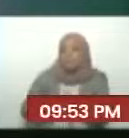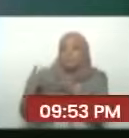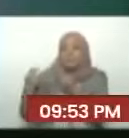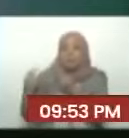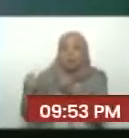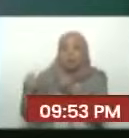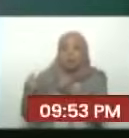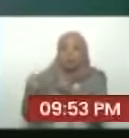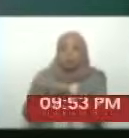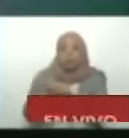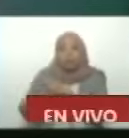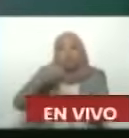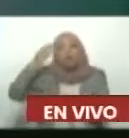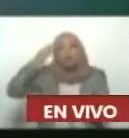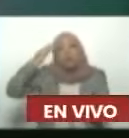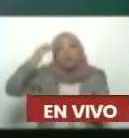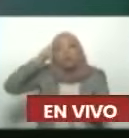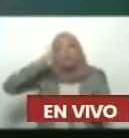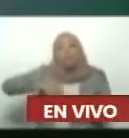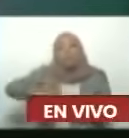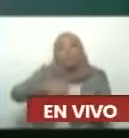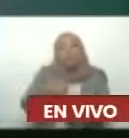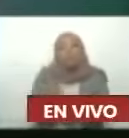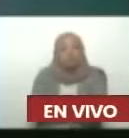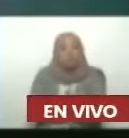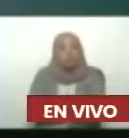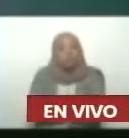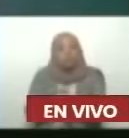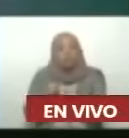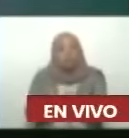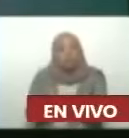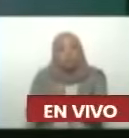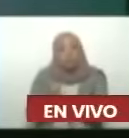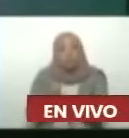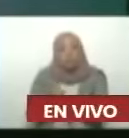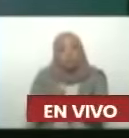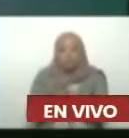¿no?, de saber que estos pueblos hermanos pueden seguir construyendo y pueden seguir teniendo